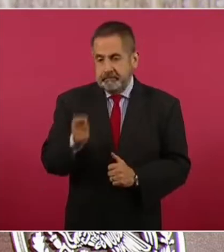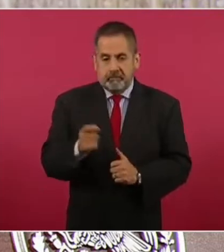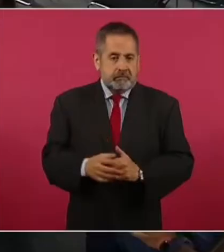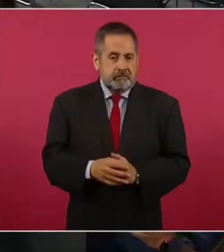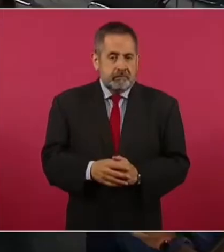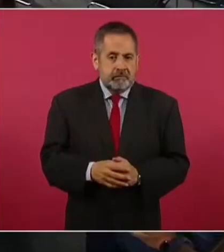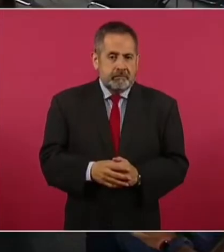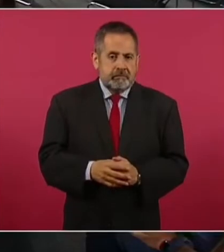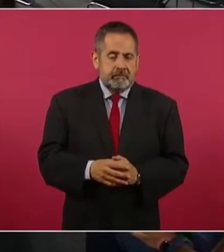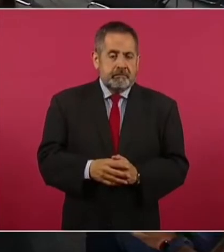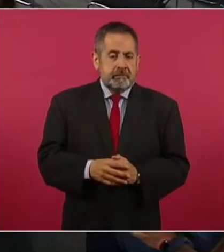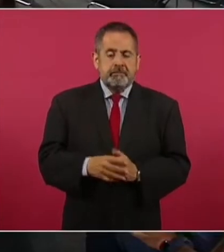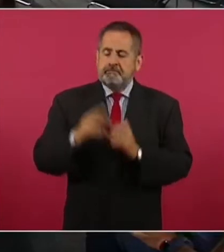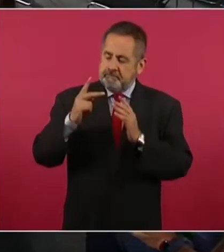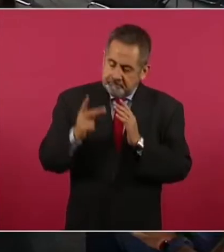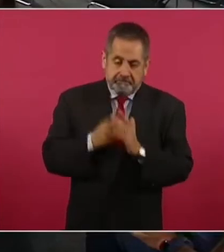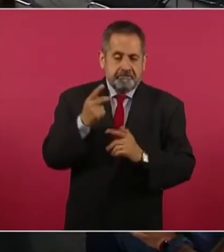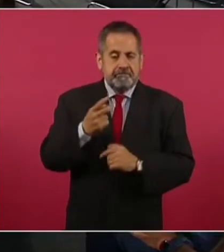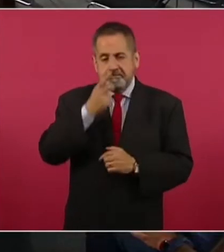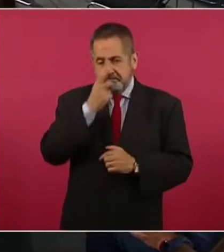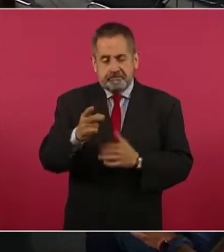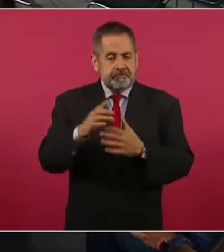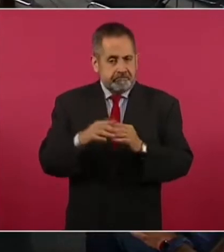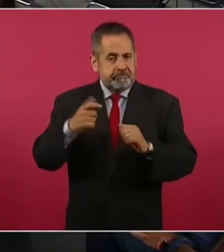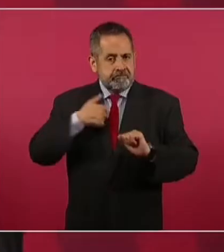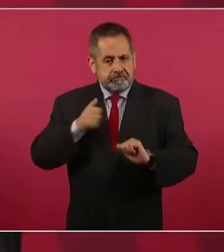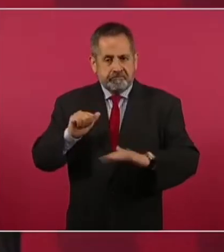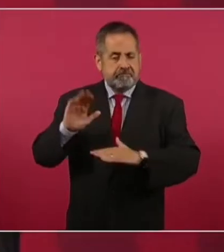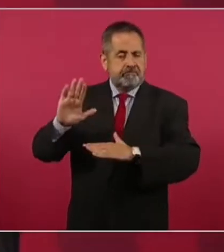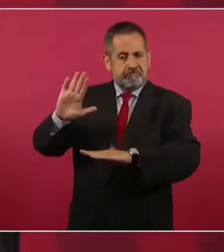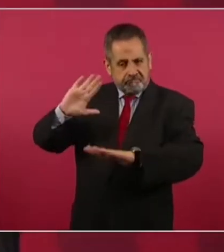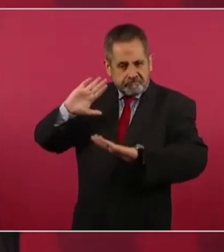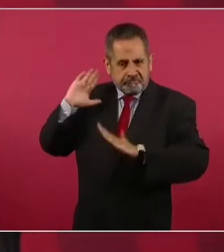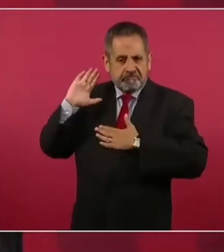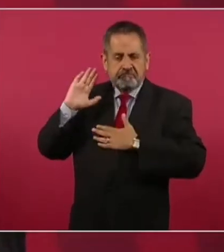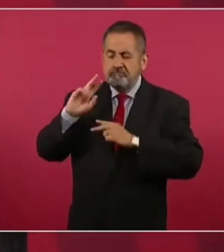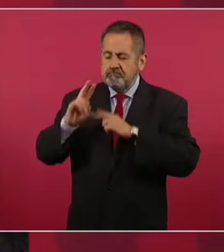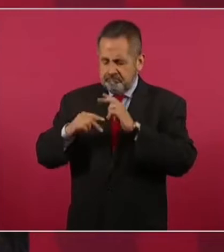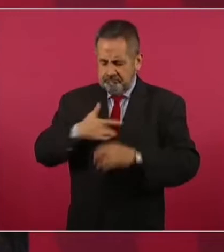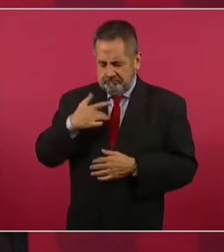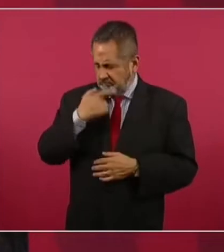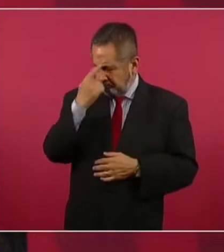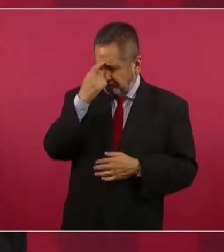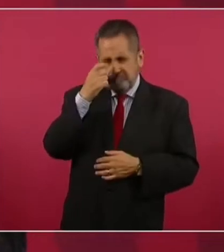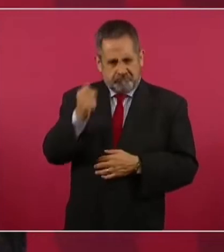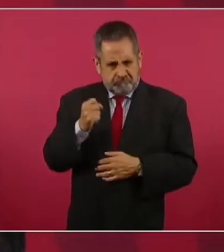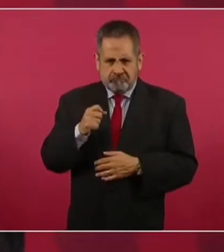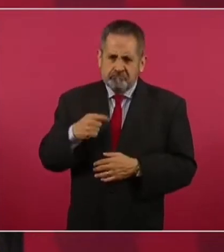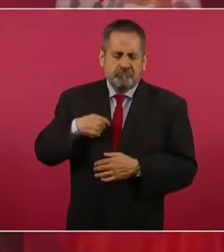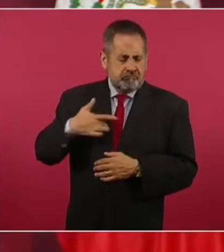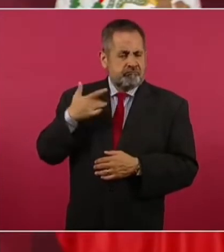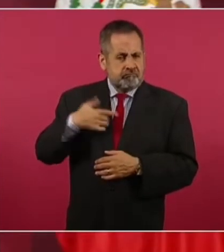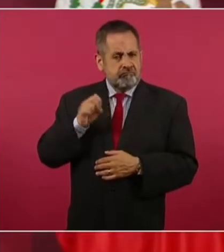Y reafirmo el compromiso por convicción de